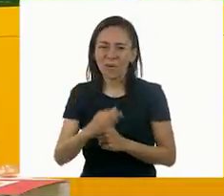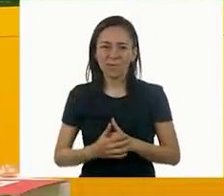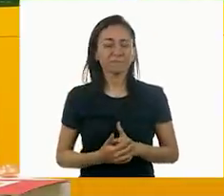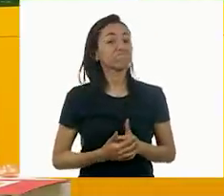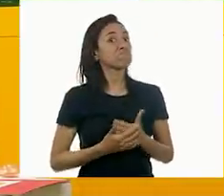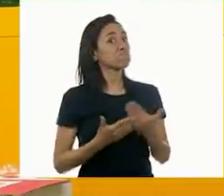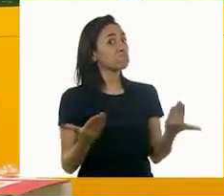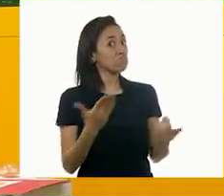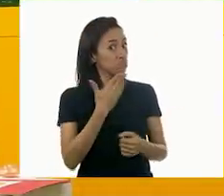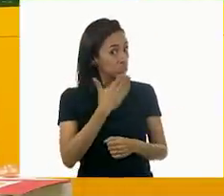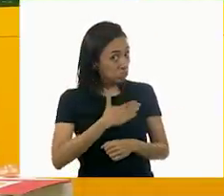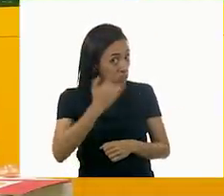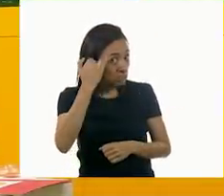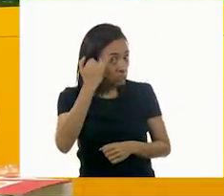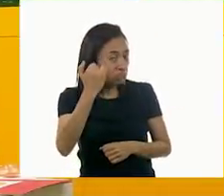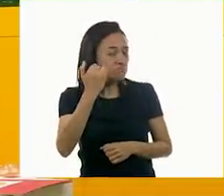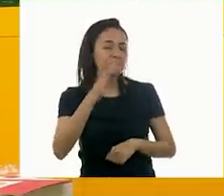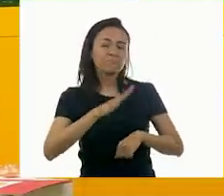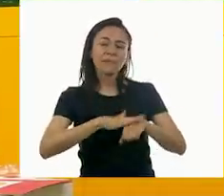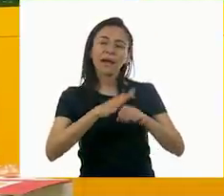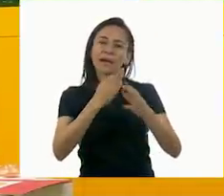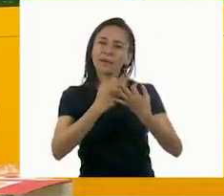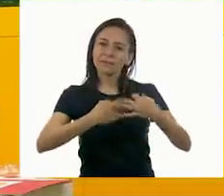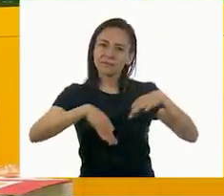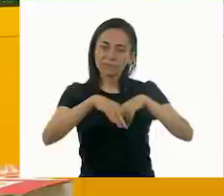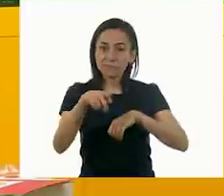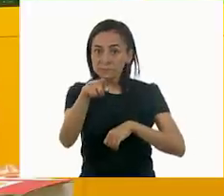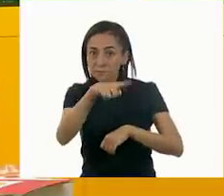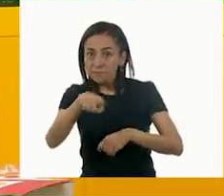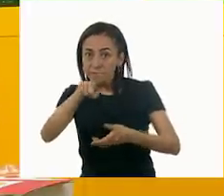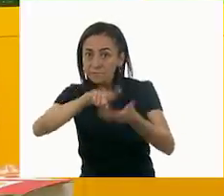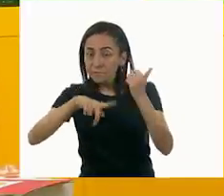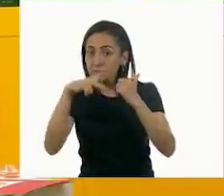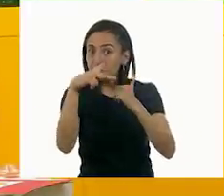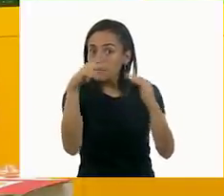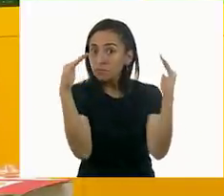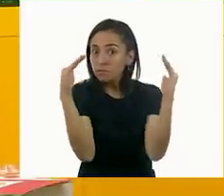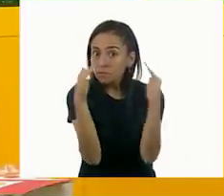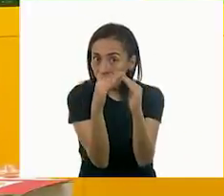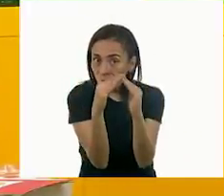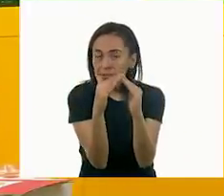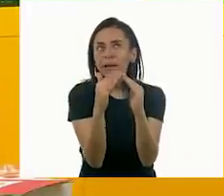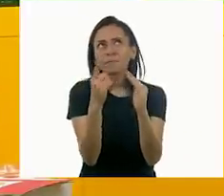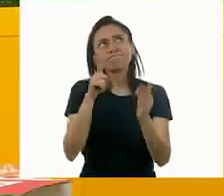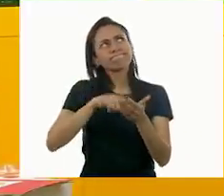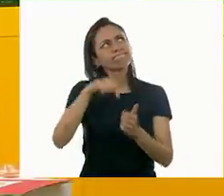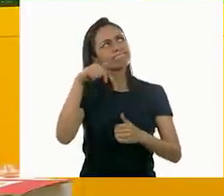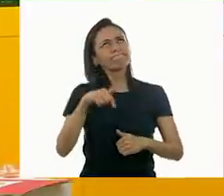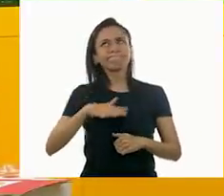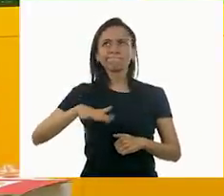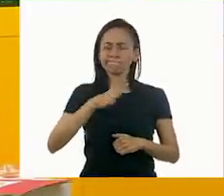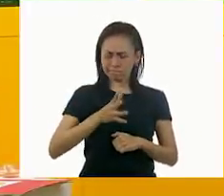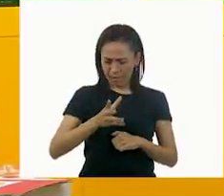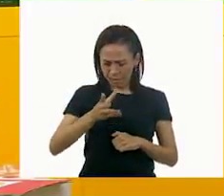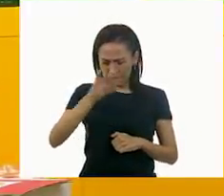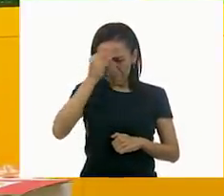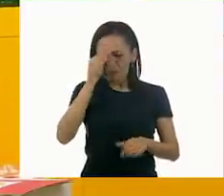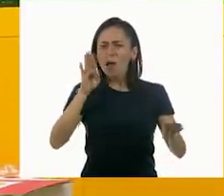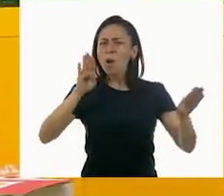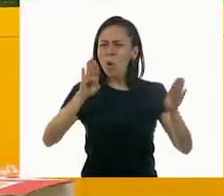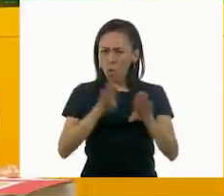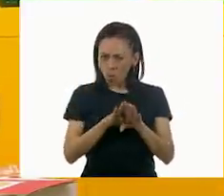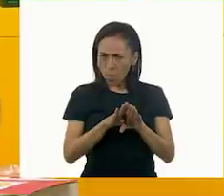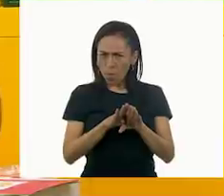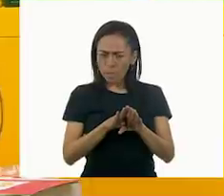casa podamos ser capaces de elegir, de preferir